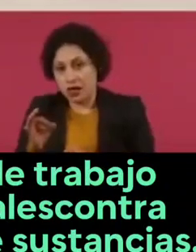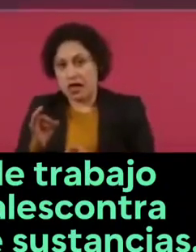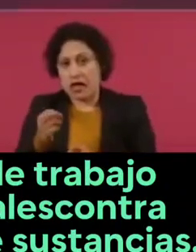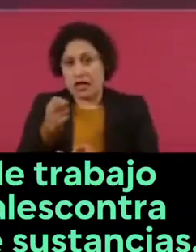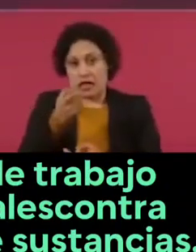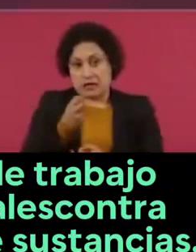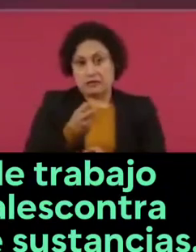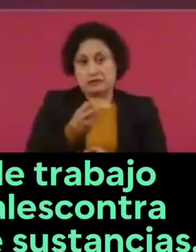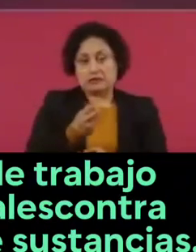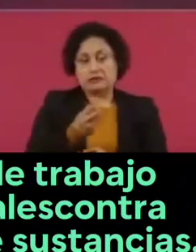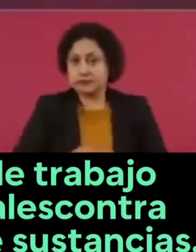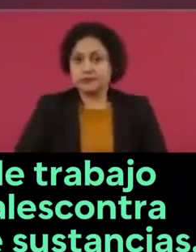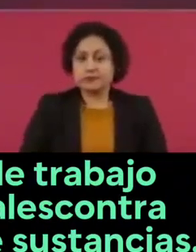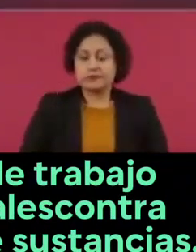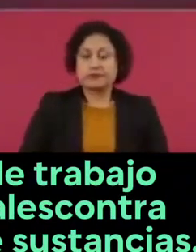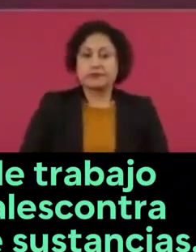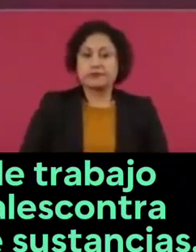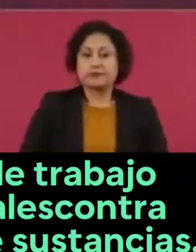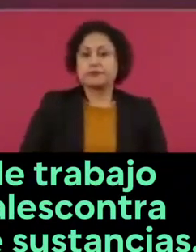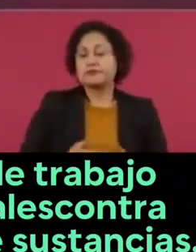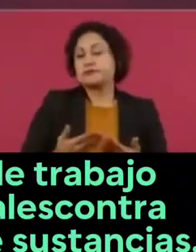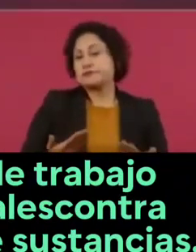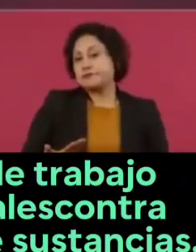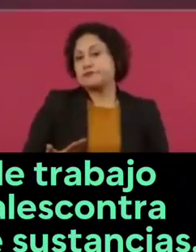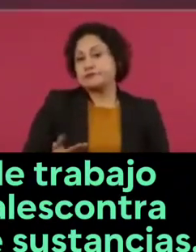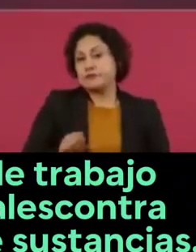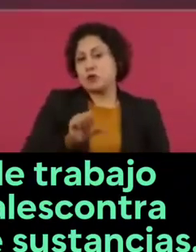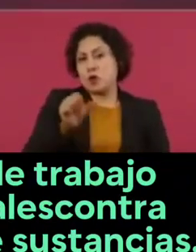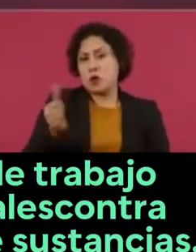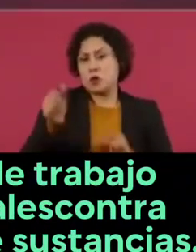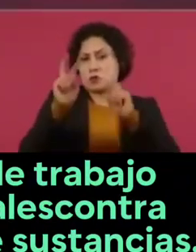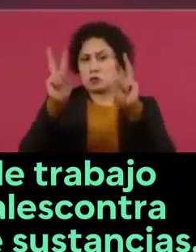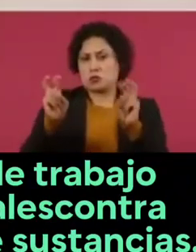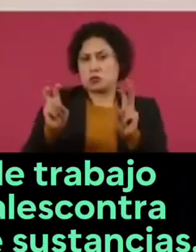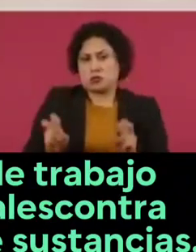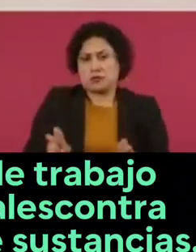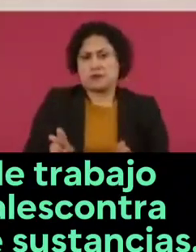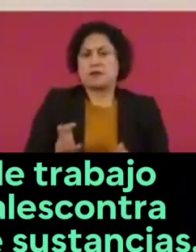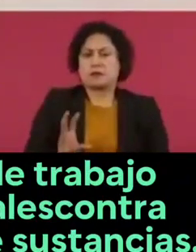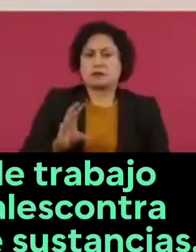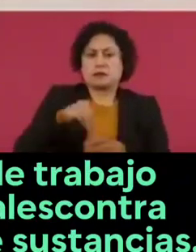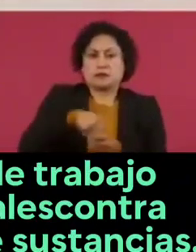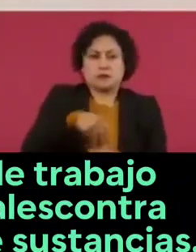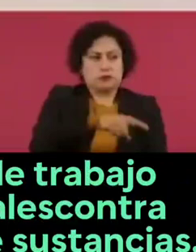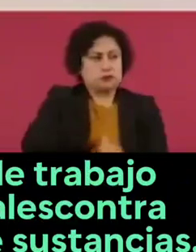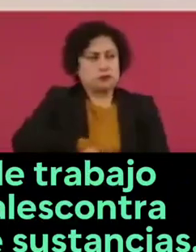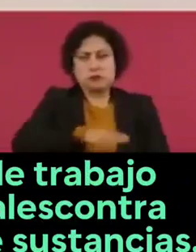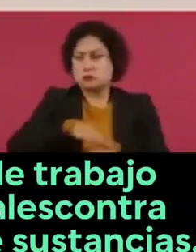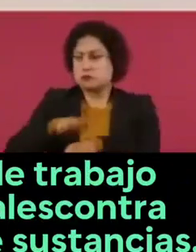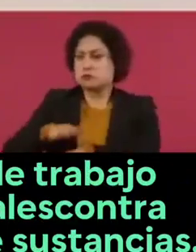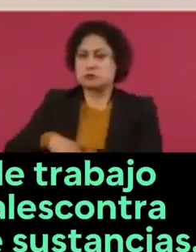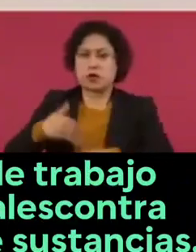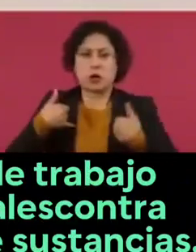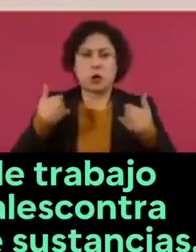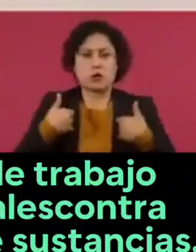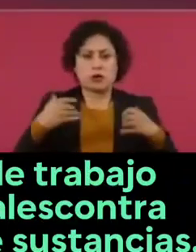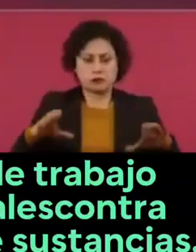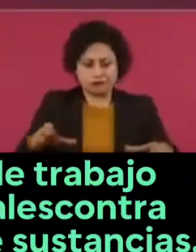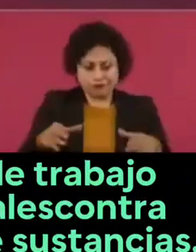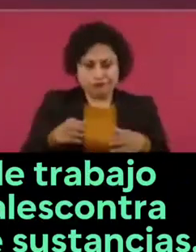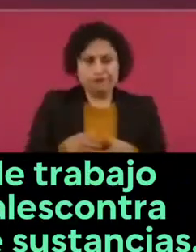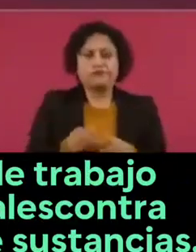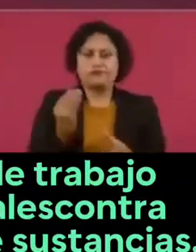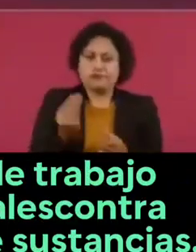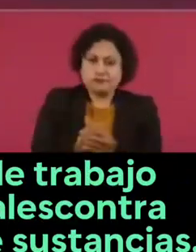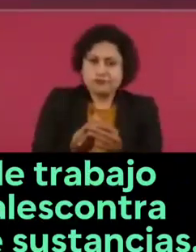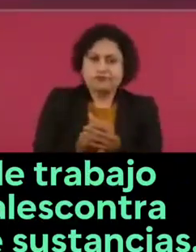que no se consuma droga y otros temas con los jóvenes en todos los hospitales.